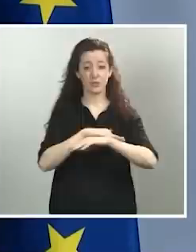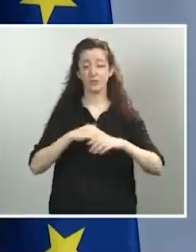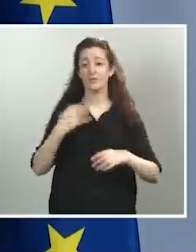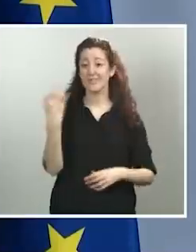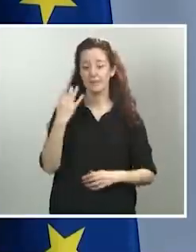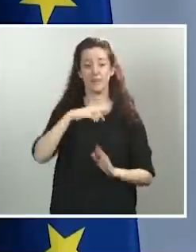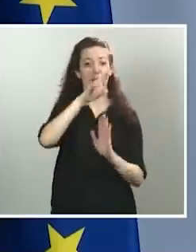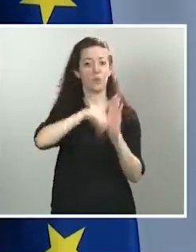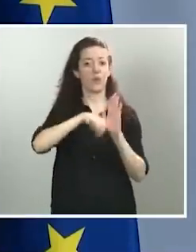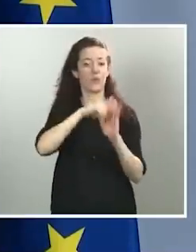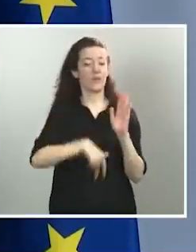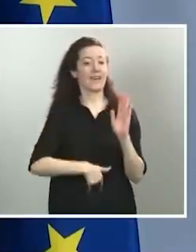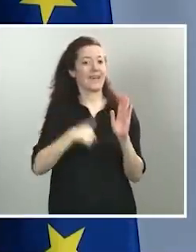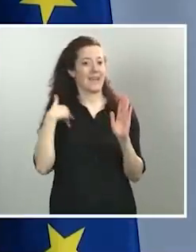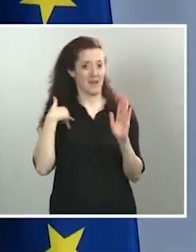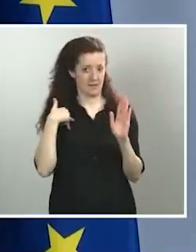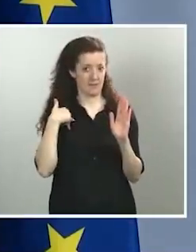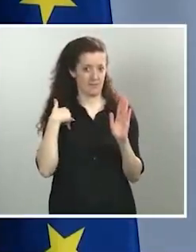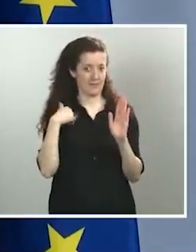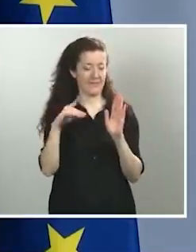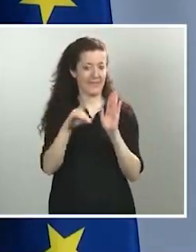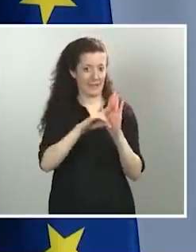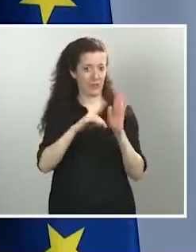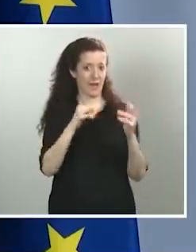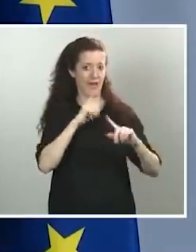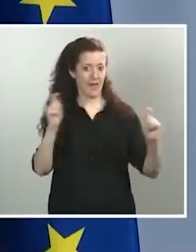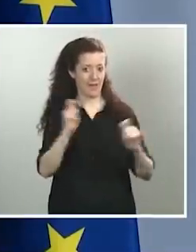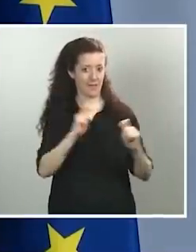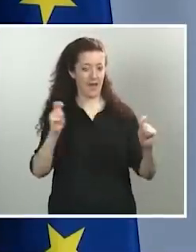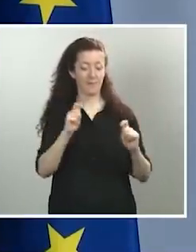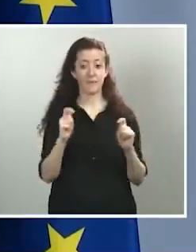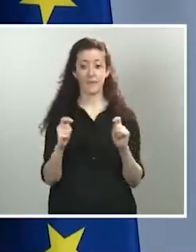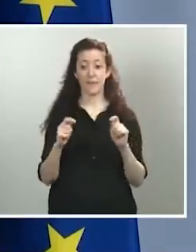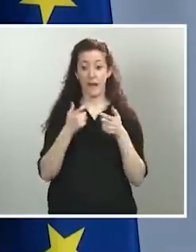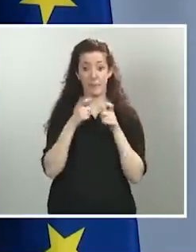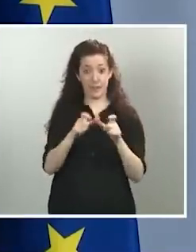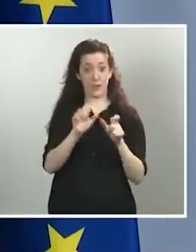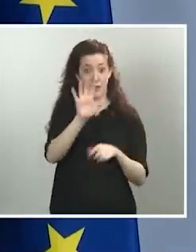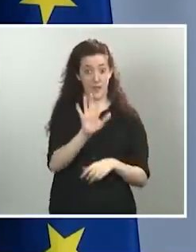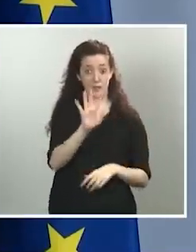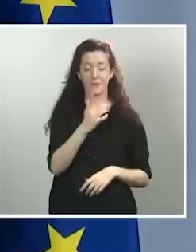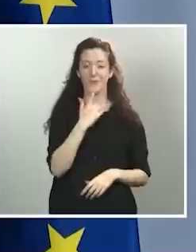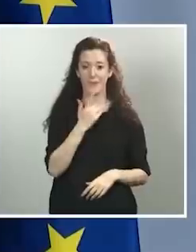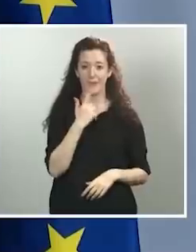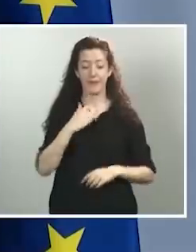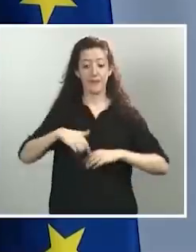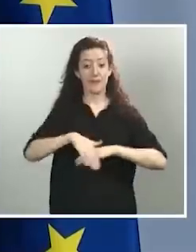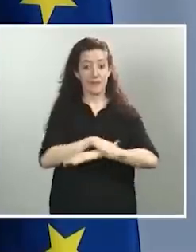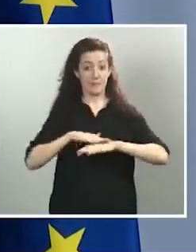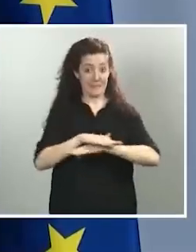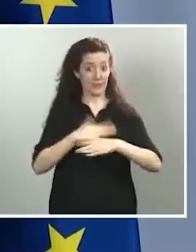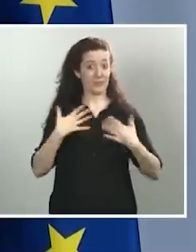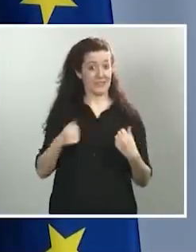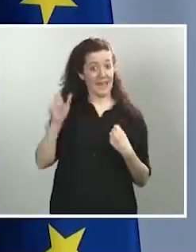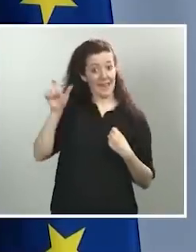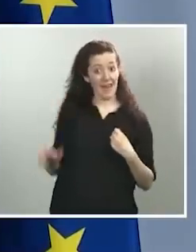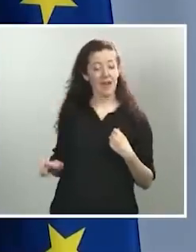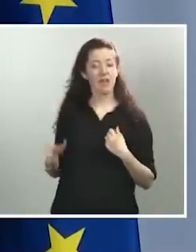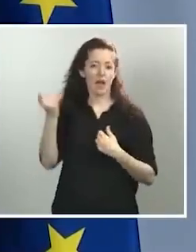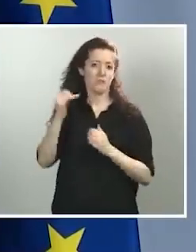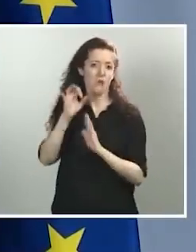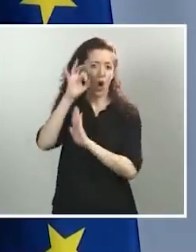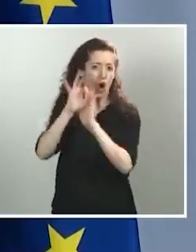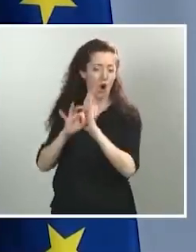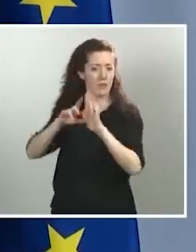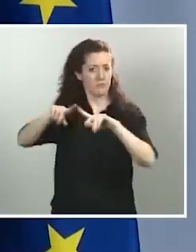Interior haya cogido las palabras de este científico que tenemos de